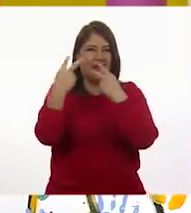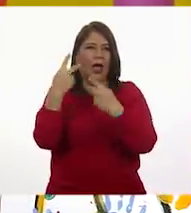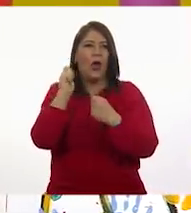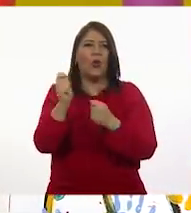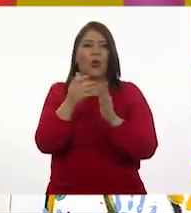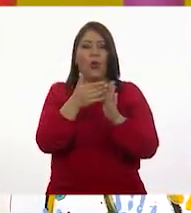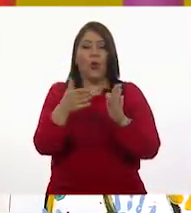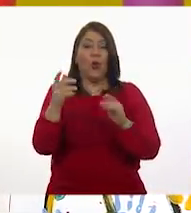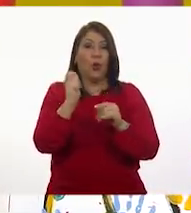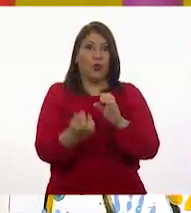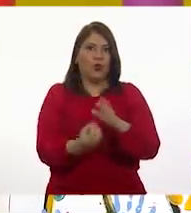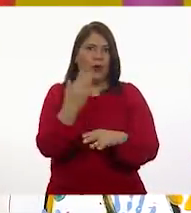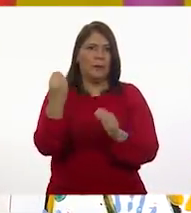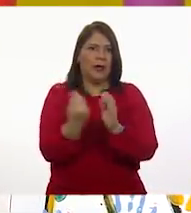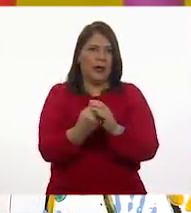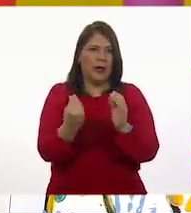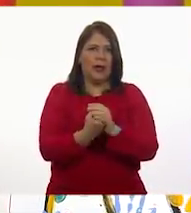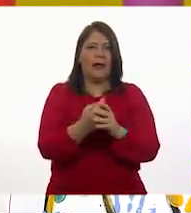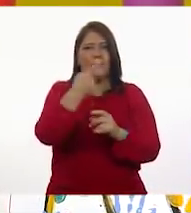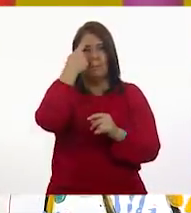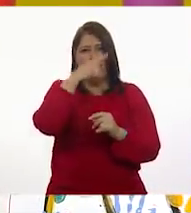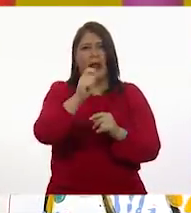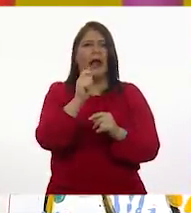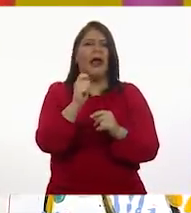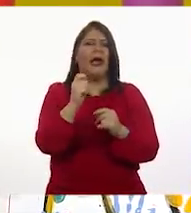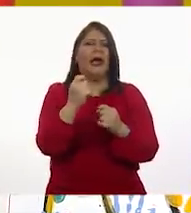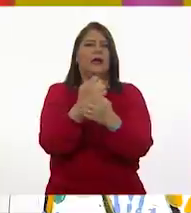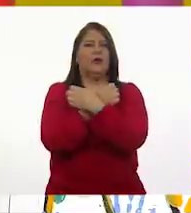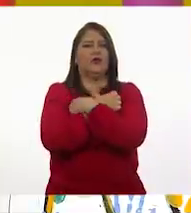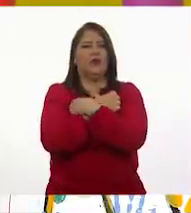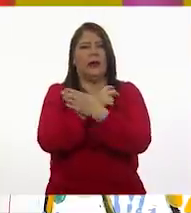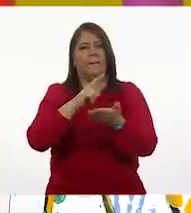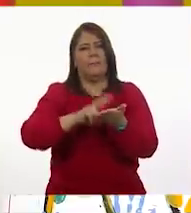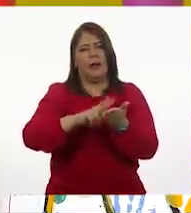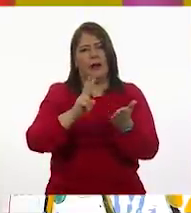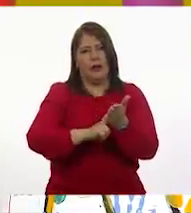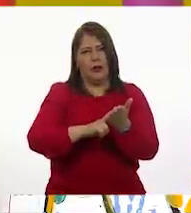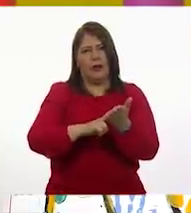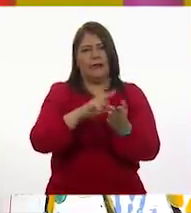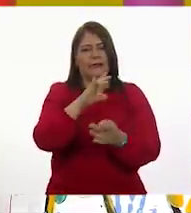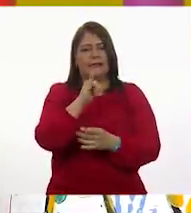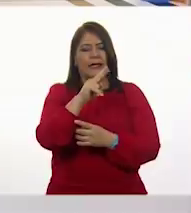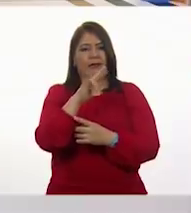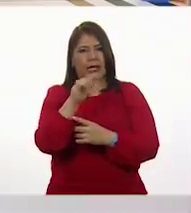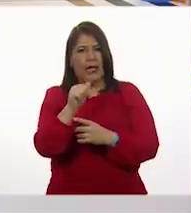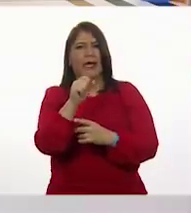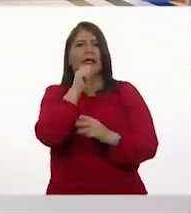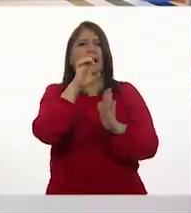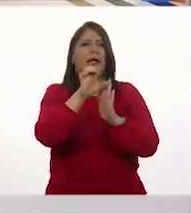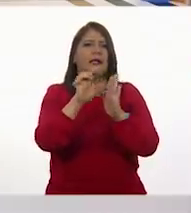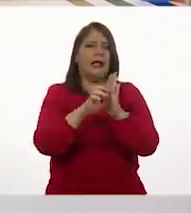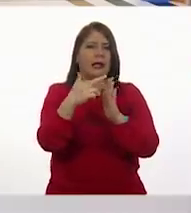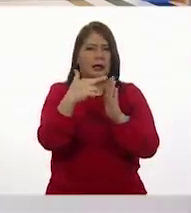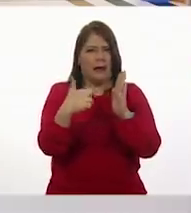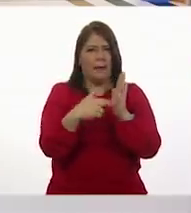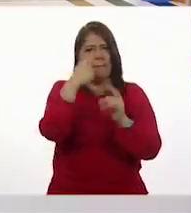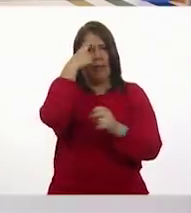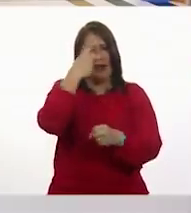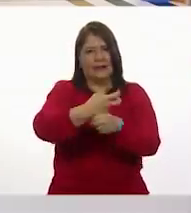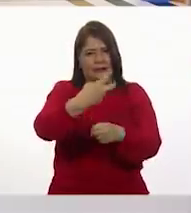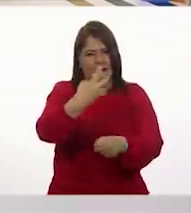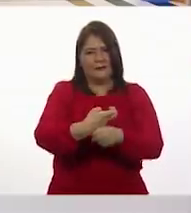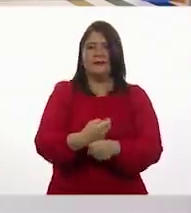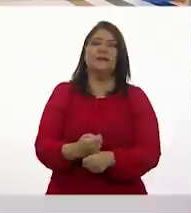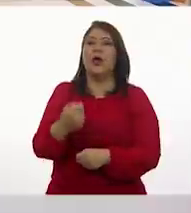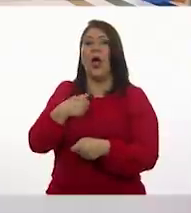nueva clase, Panchito, de formación cívica y ética para segundo grado. Así es, muy bien. Yo estoy preparado